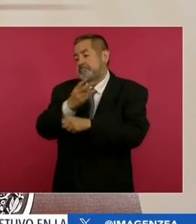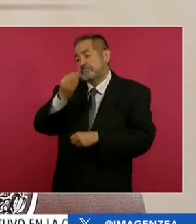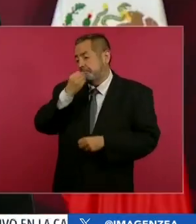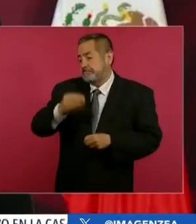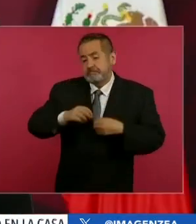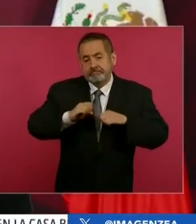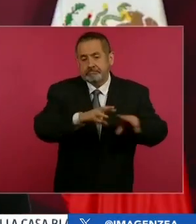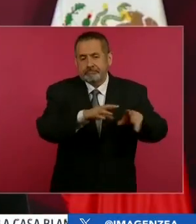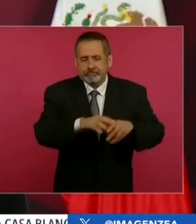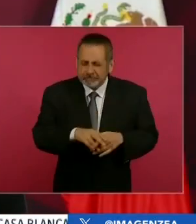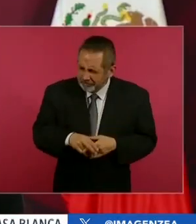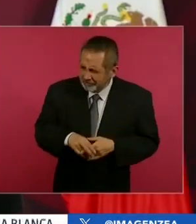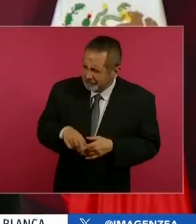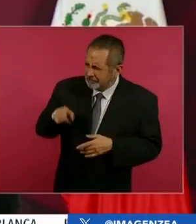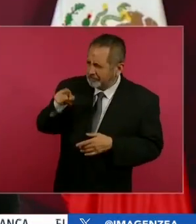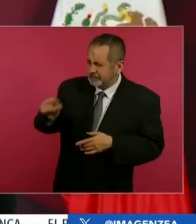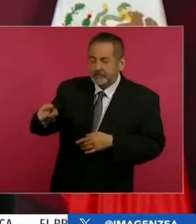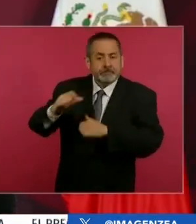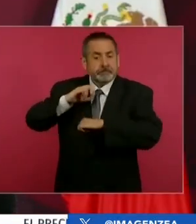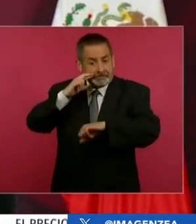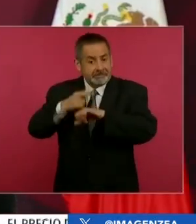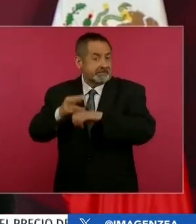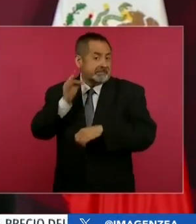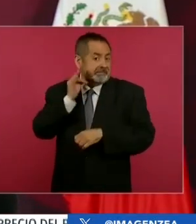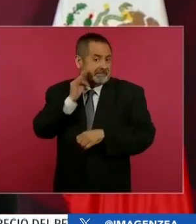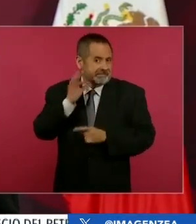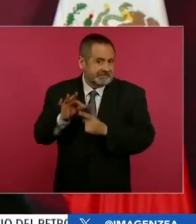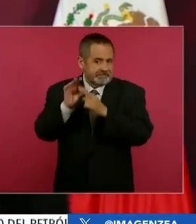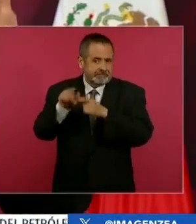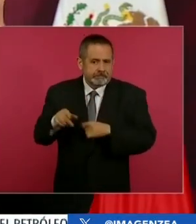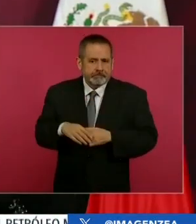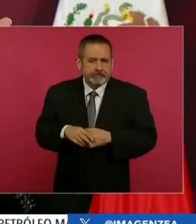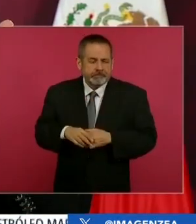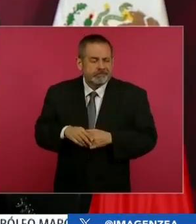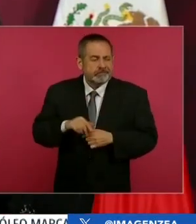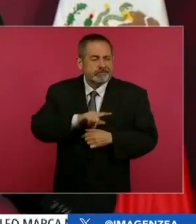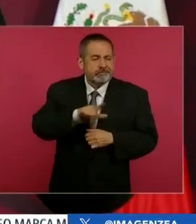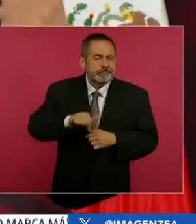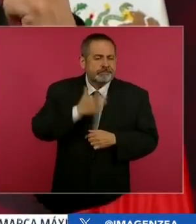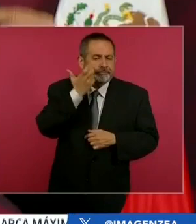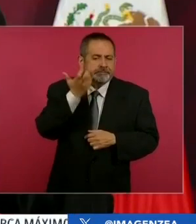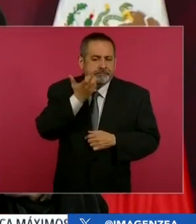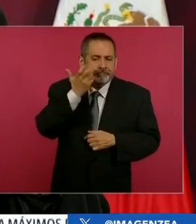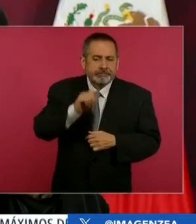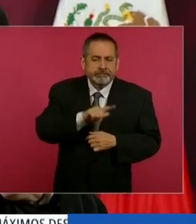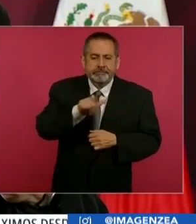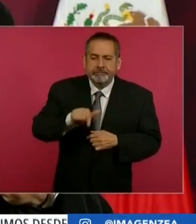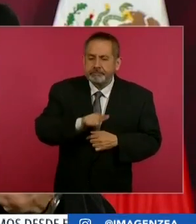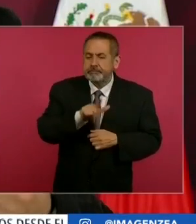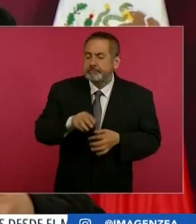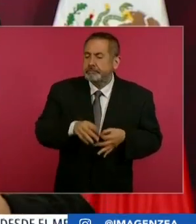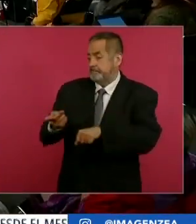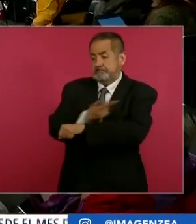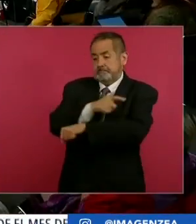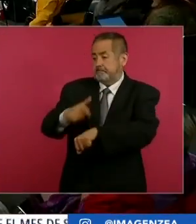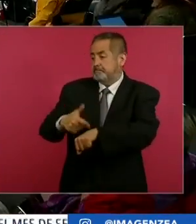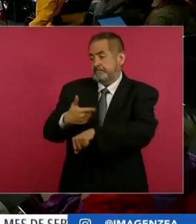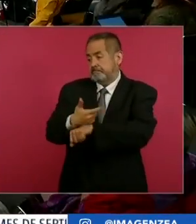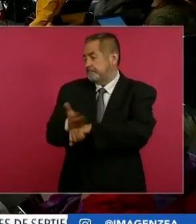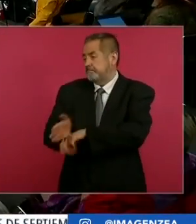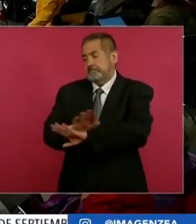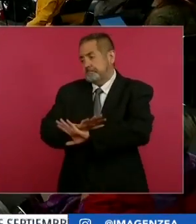dejó pasar los términos y esto fue lo que le